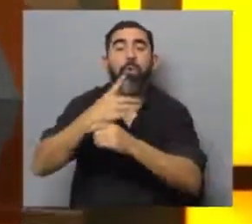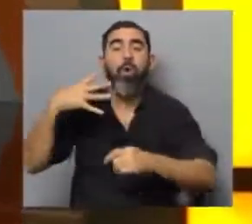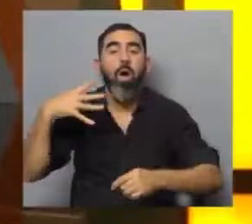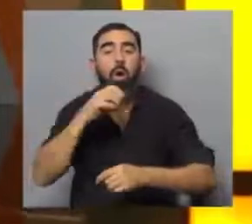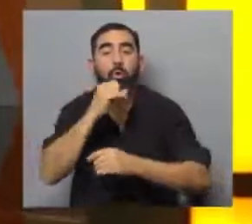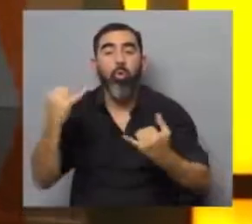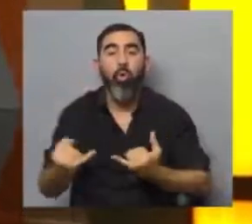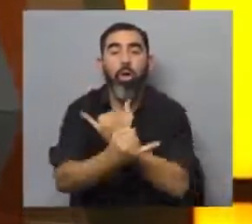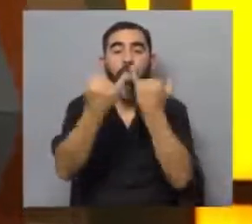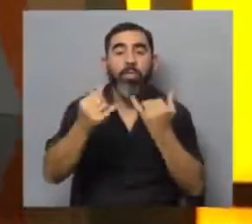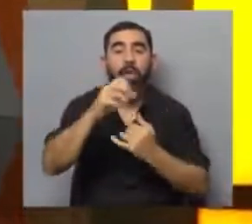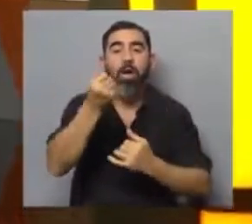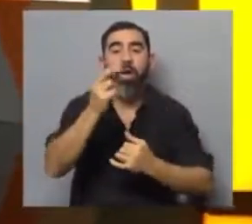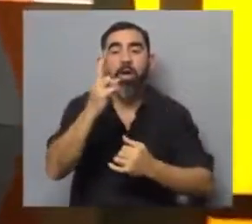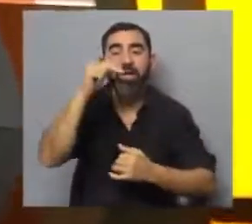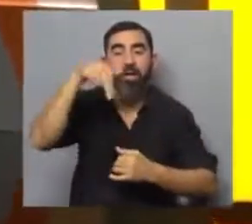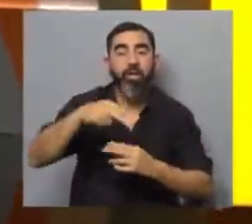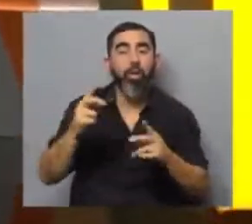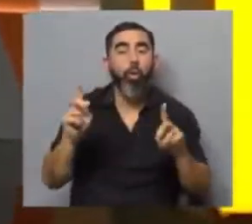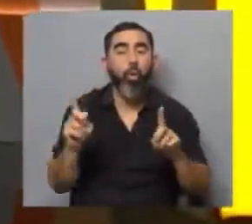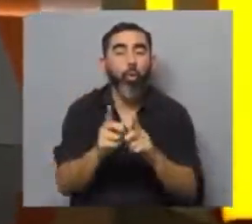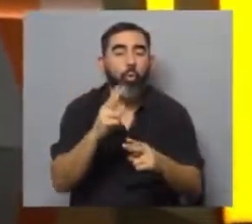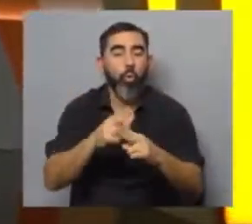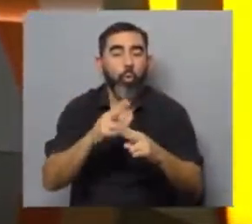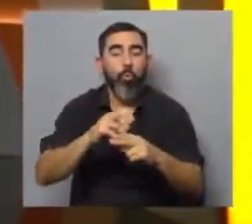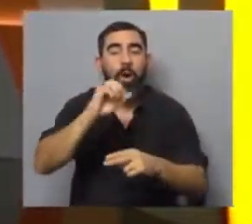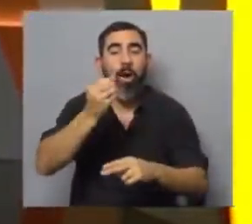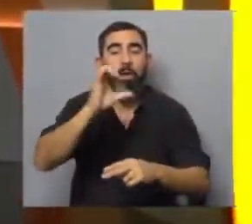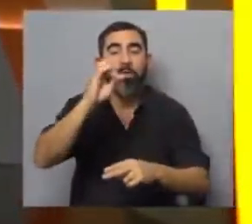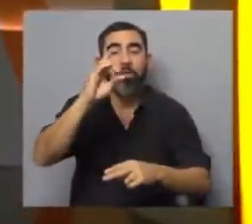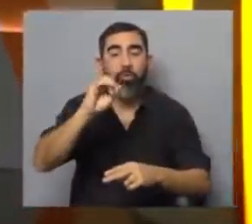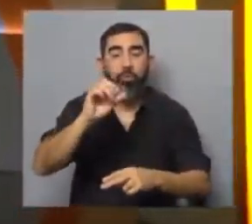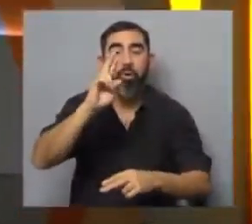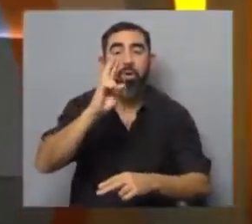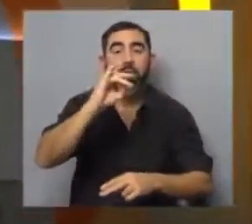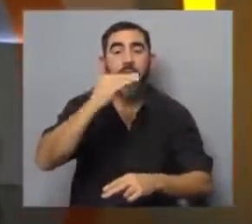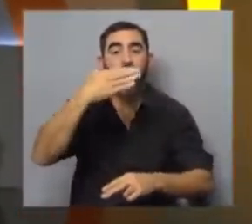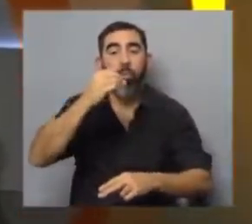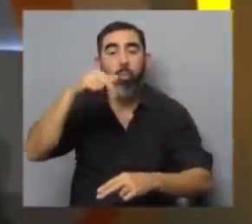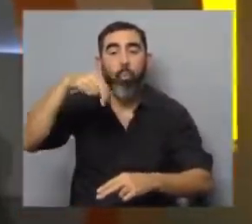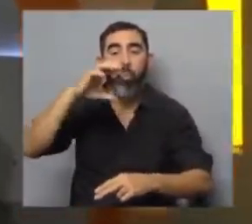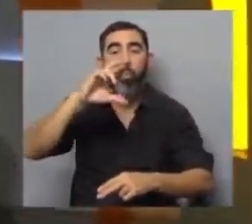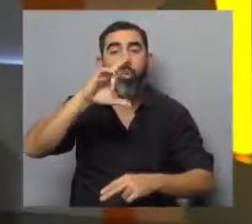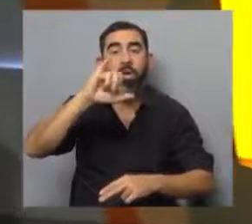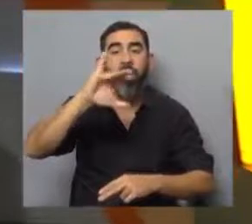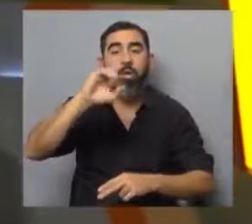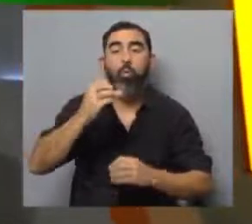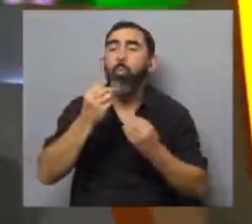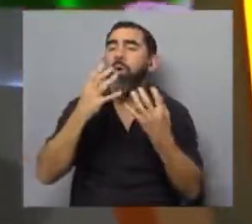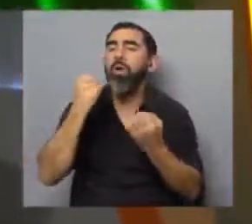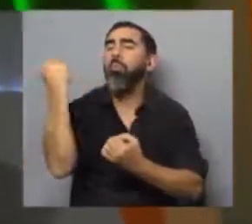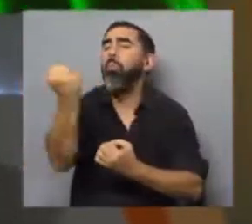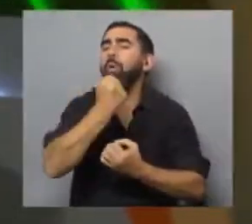el Día del ARN, nombre abreviado del ácido ribonucleico. ¿Por qué es tan importante esta molécula?